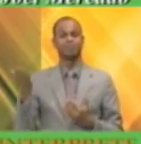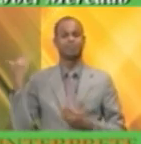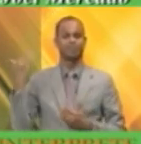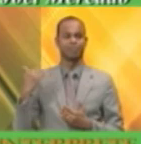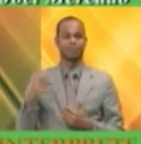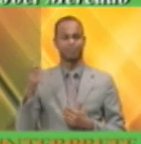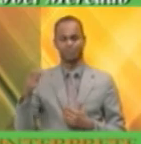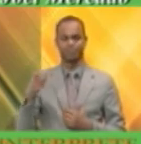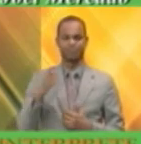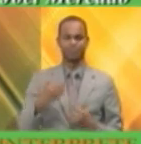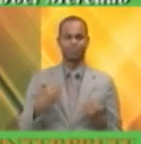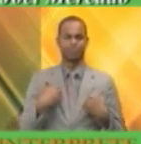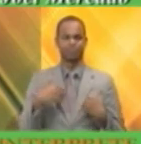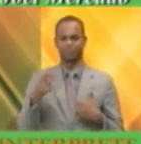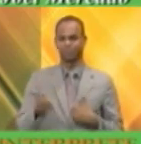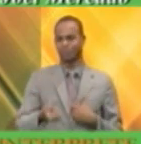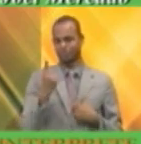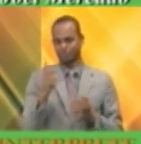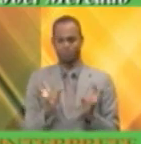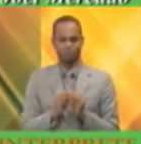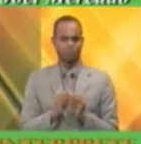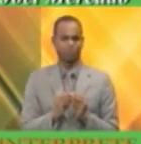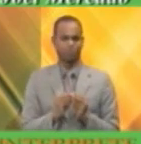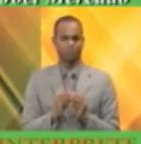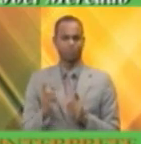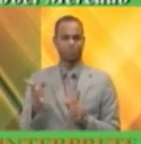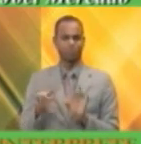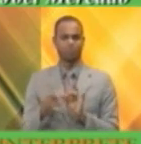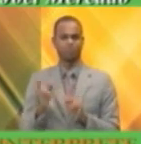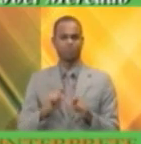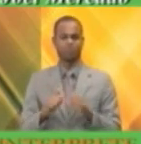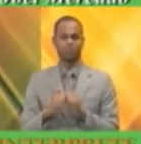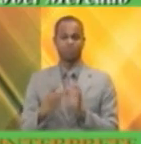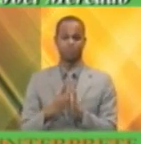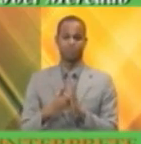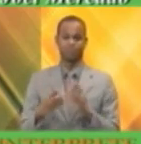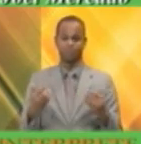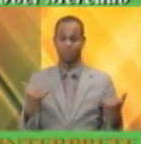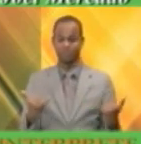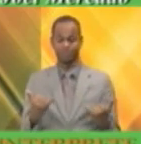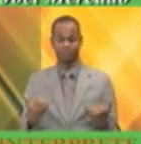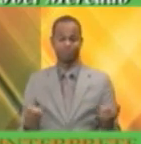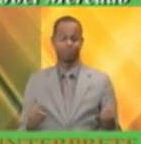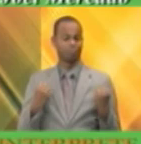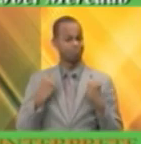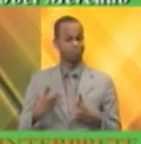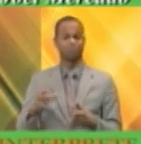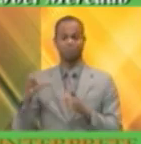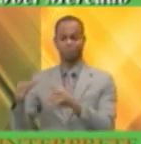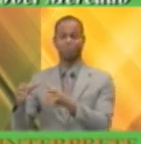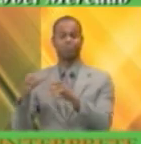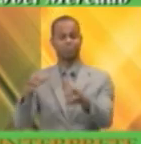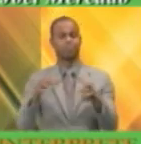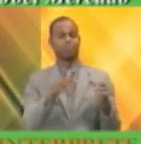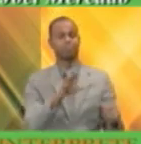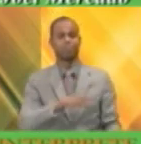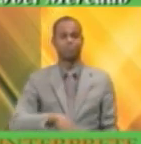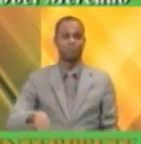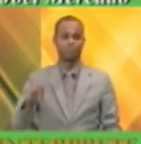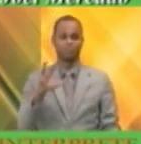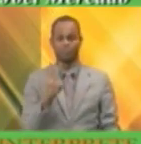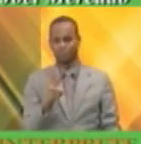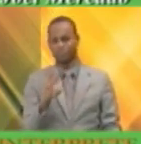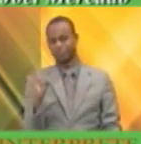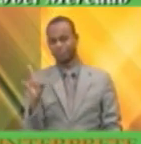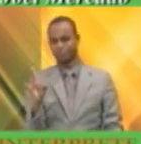más existía en el país un club de personas con discapacidad, pero ahora hay bastante. Aproximadamente tenemos de 6 a